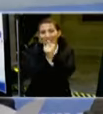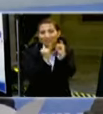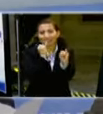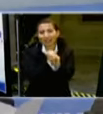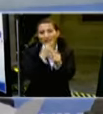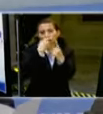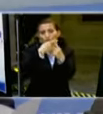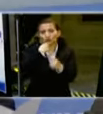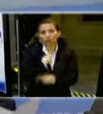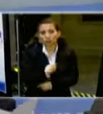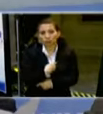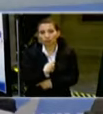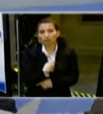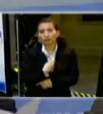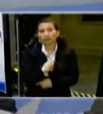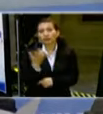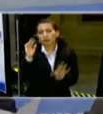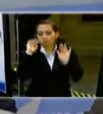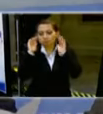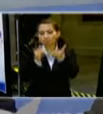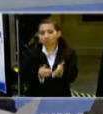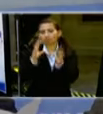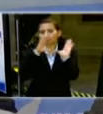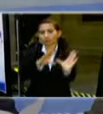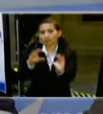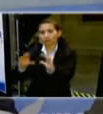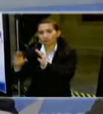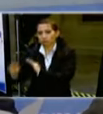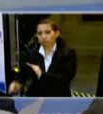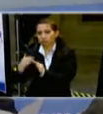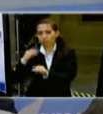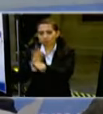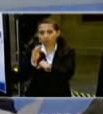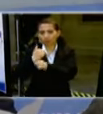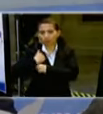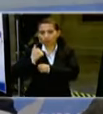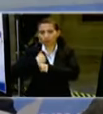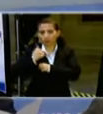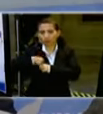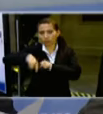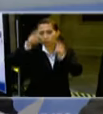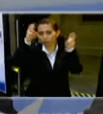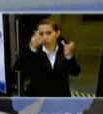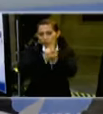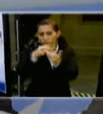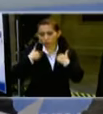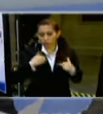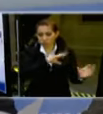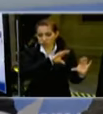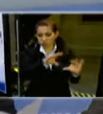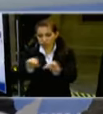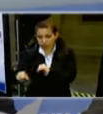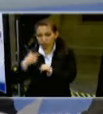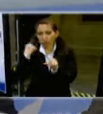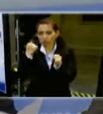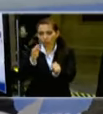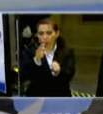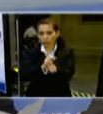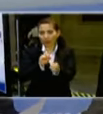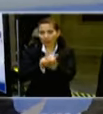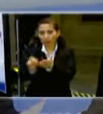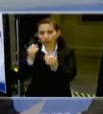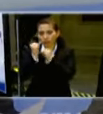de la Cruz Roja, enfocada en la capacitación de las Fuerzas Armadas de México en materia de derechos humanos, seguridad y